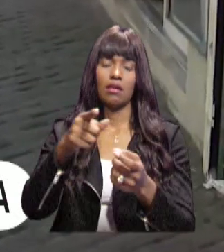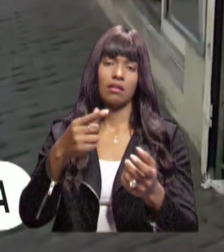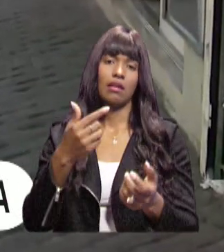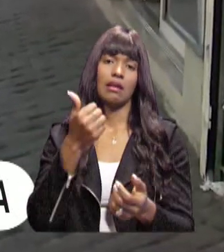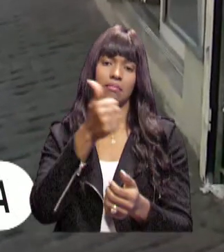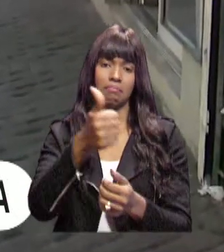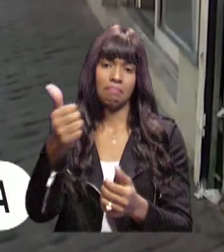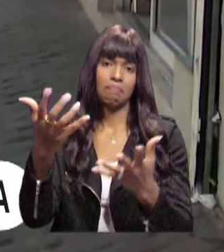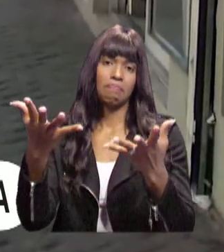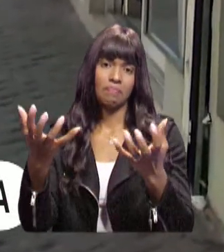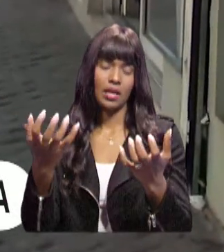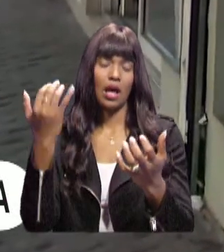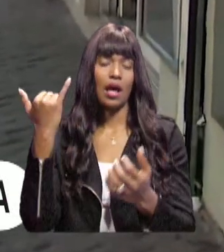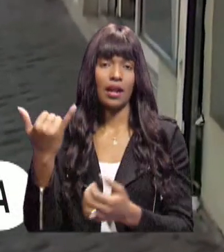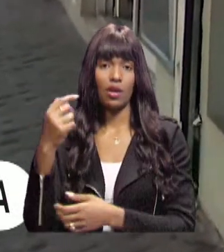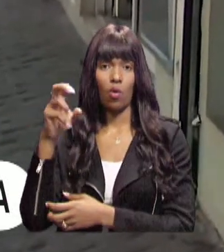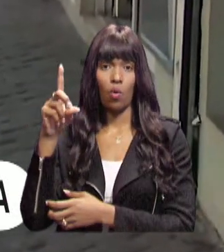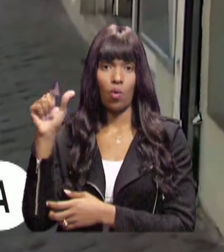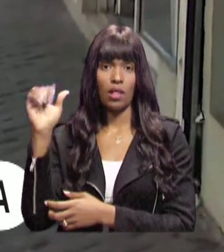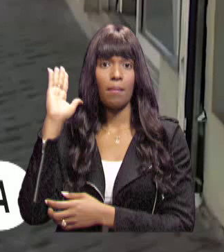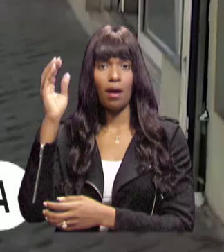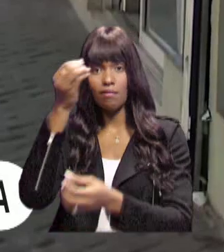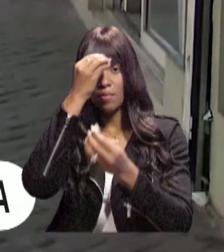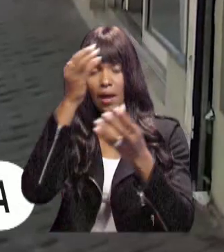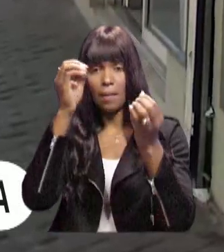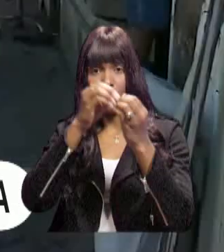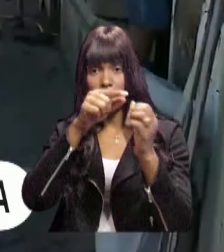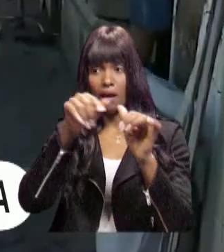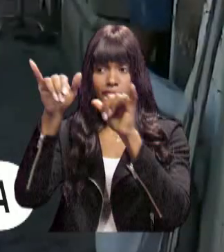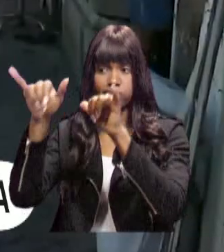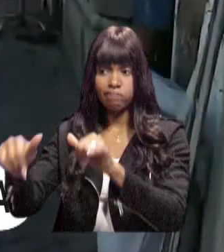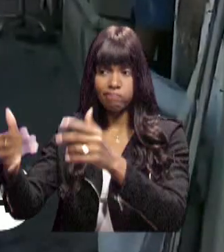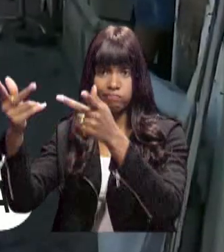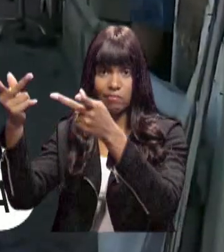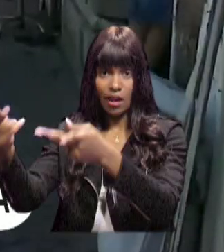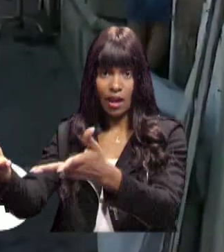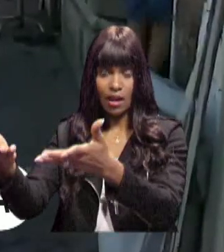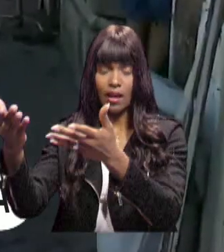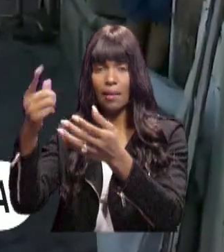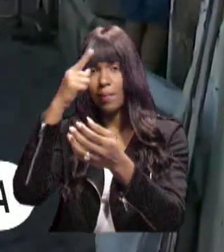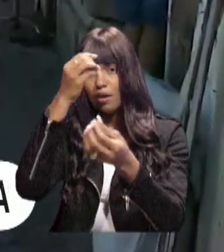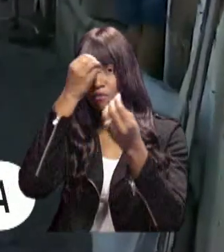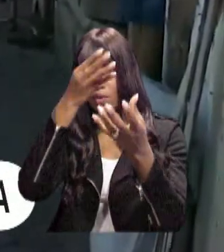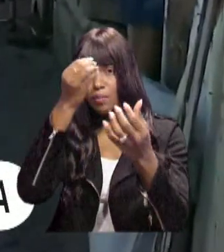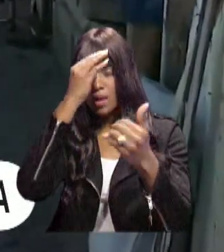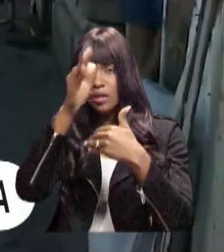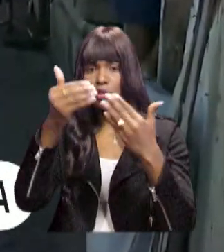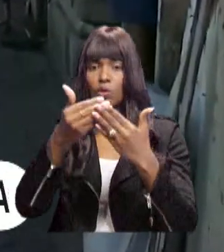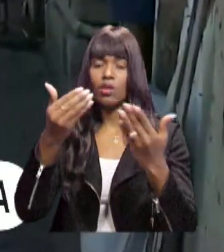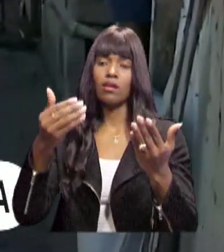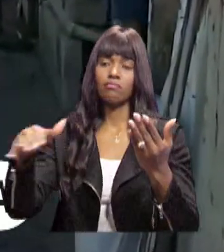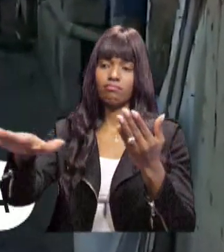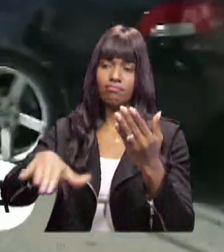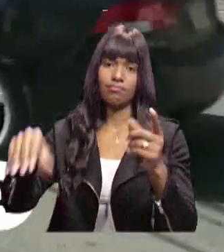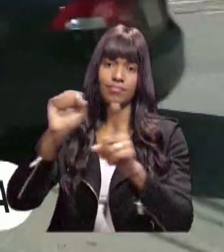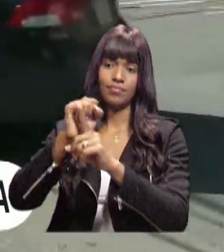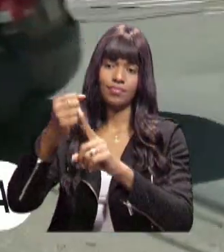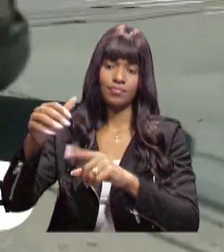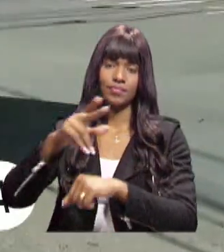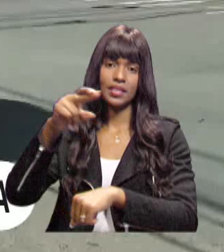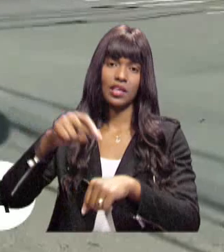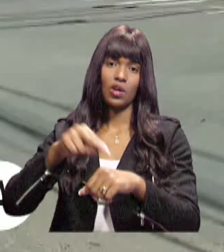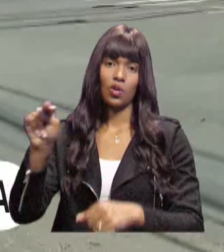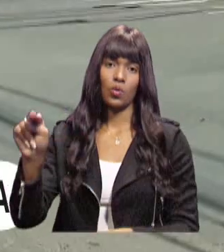tendremos la historia de la mano de Gioconda Paulino, quien ha estado allí dándole seguimiento a toda esa realidad en el norte del país, en nuestro amado